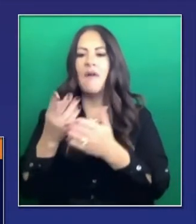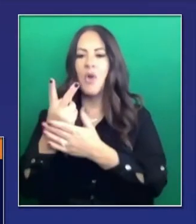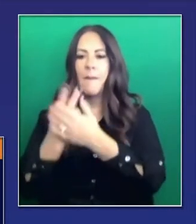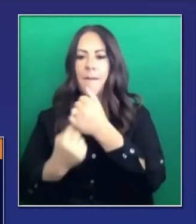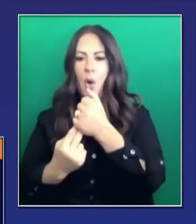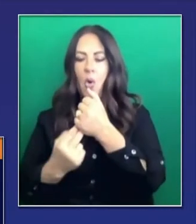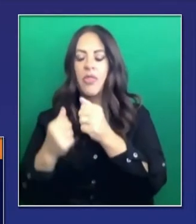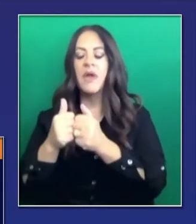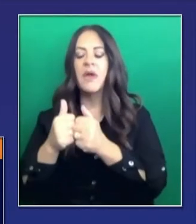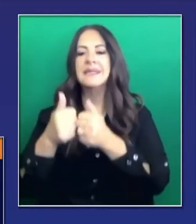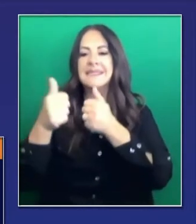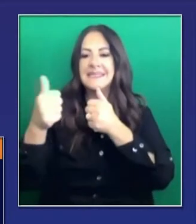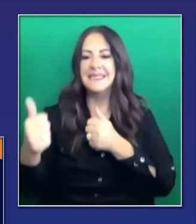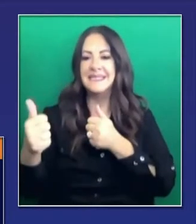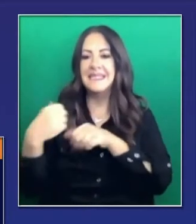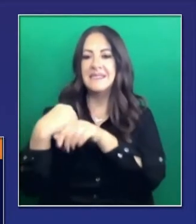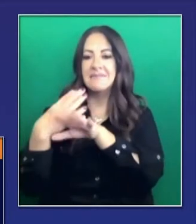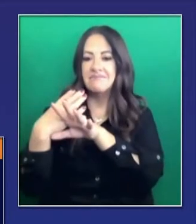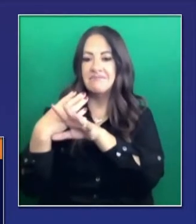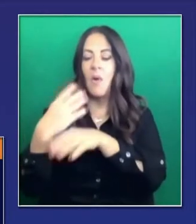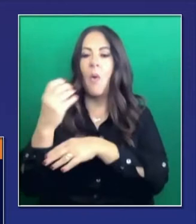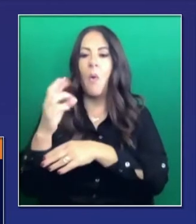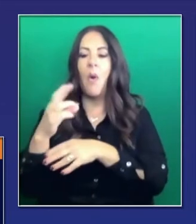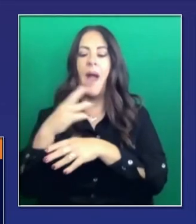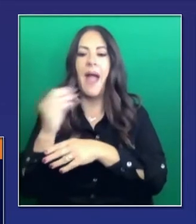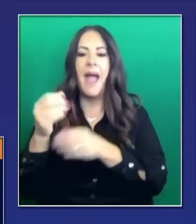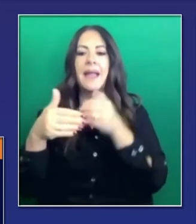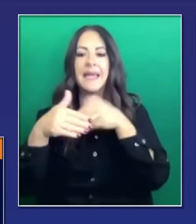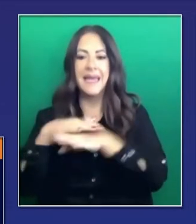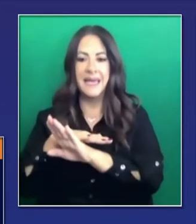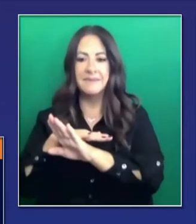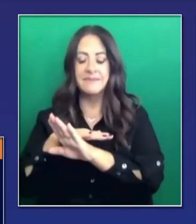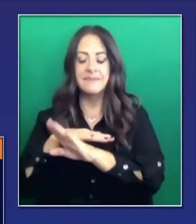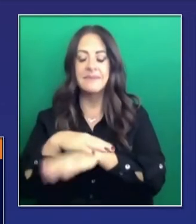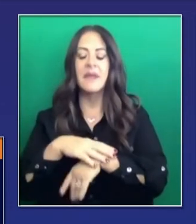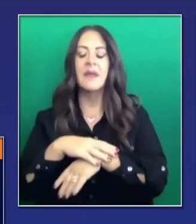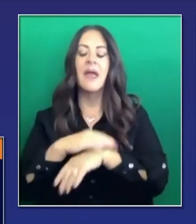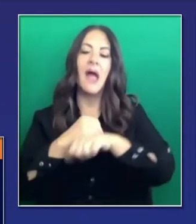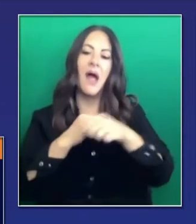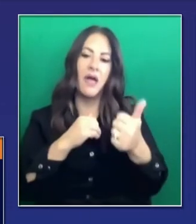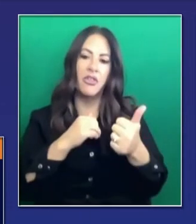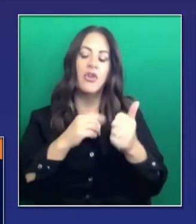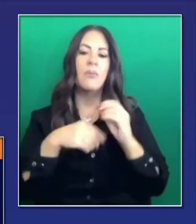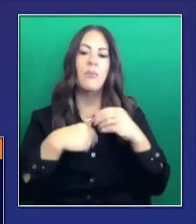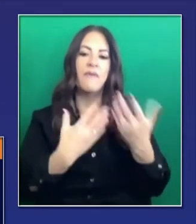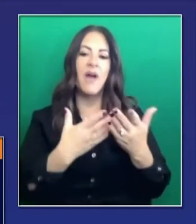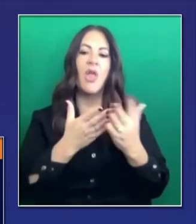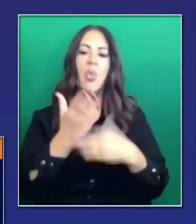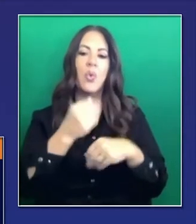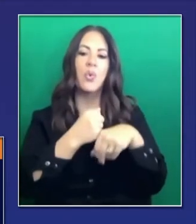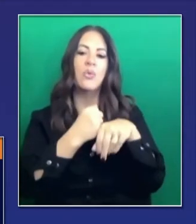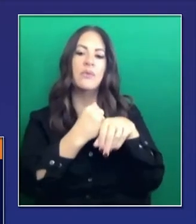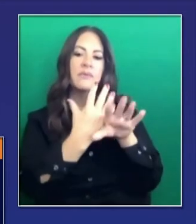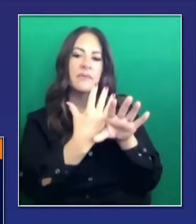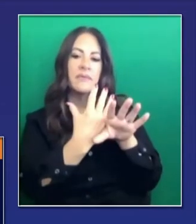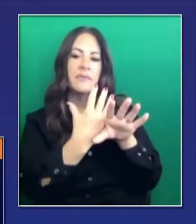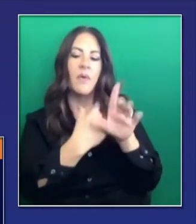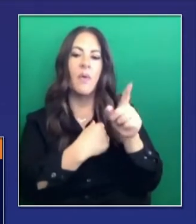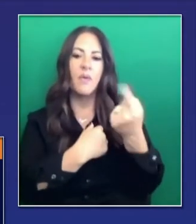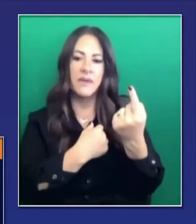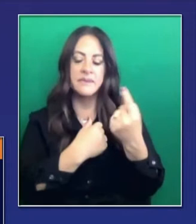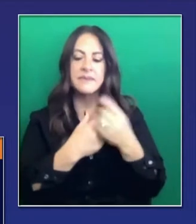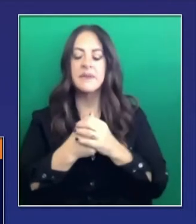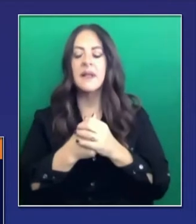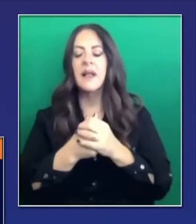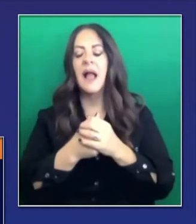programas. Estas son las pautas actuales. Este es el estatus actual en relación a lo que ya se